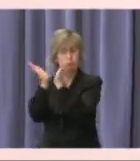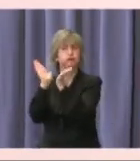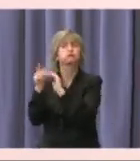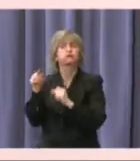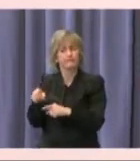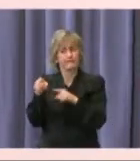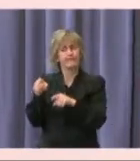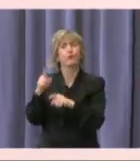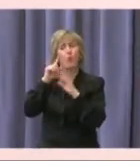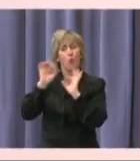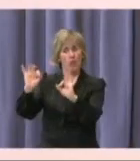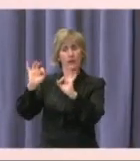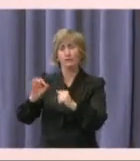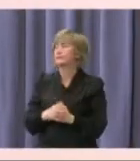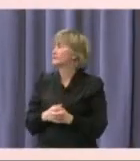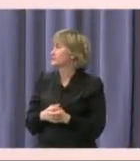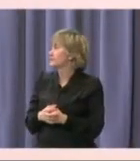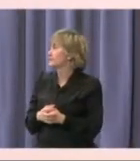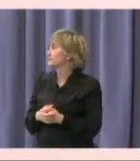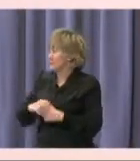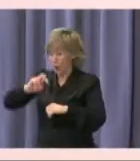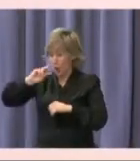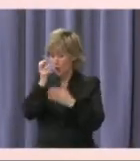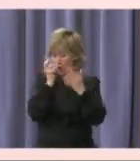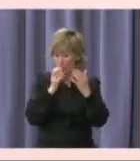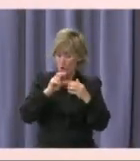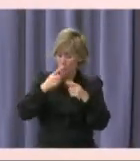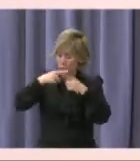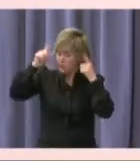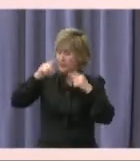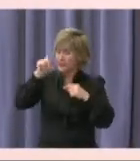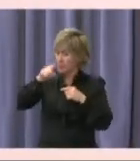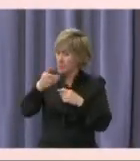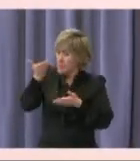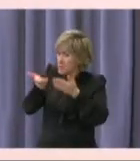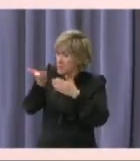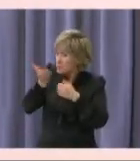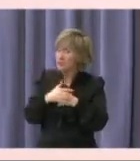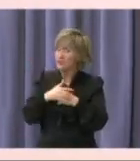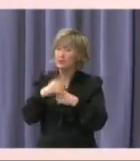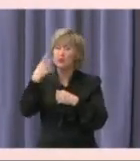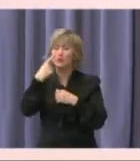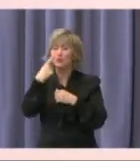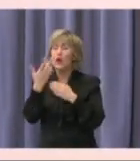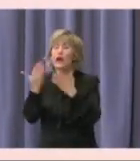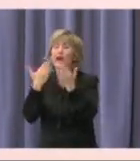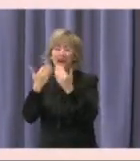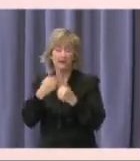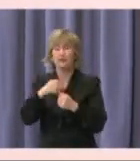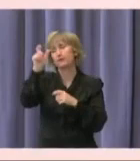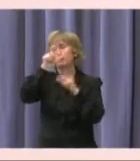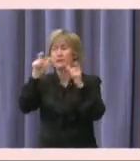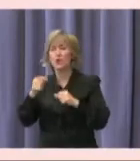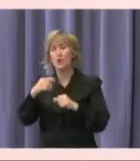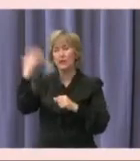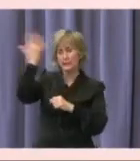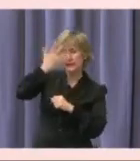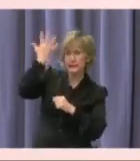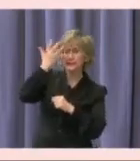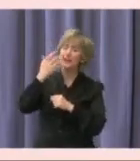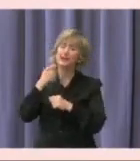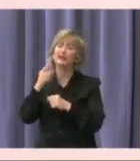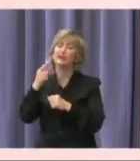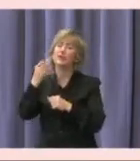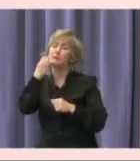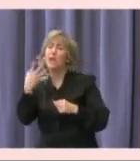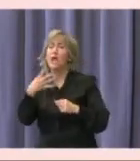Otro, algo que para mí es importantísimo de esta guía, intentar desmontar prejuicios. Prejuicios sobre lo que es